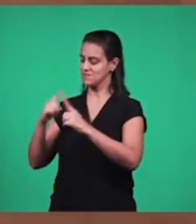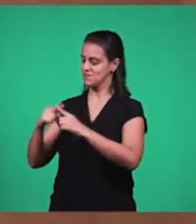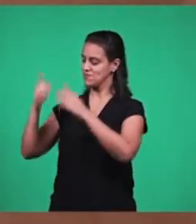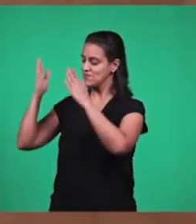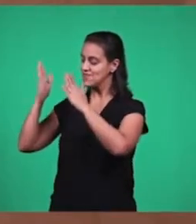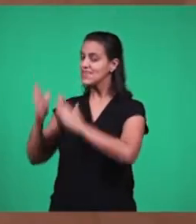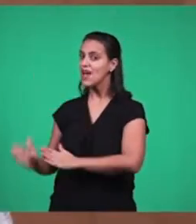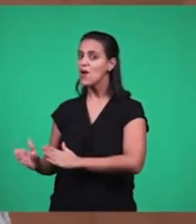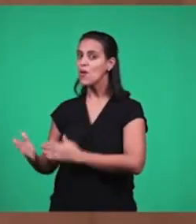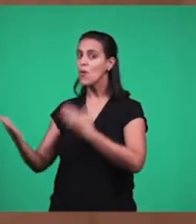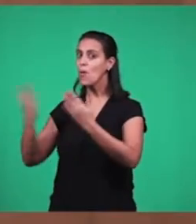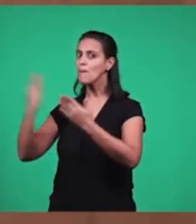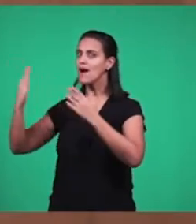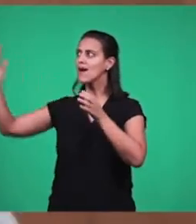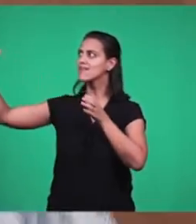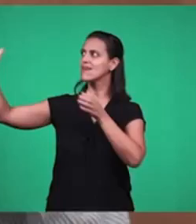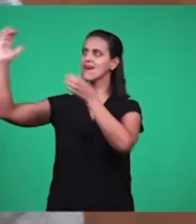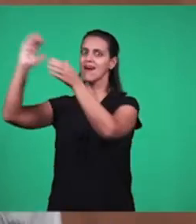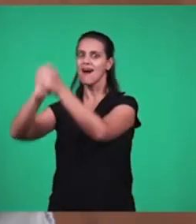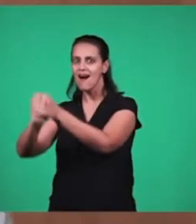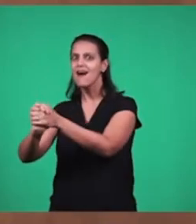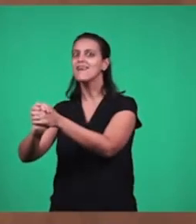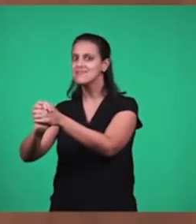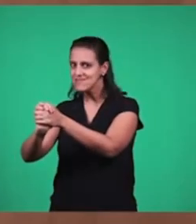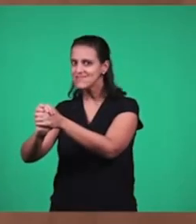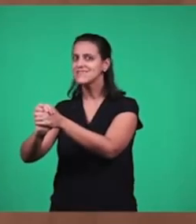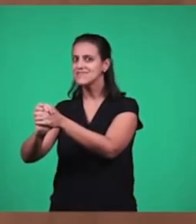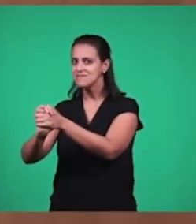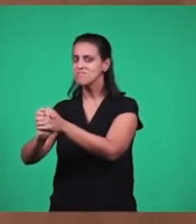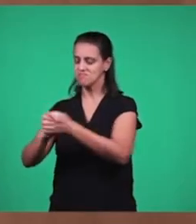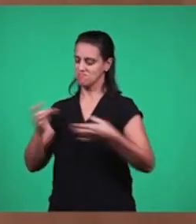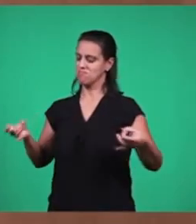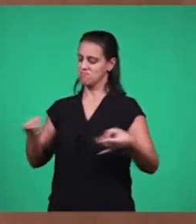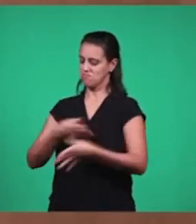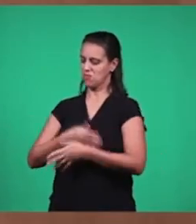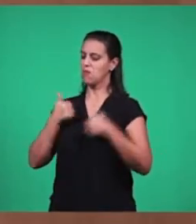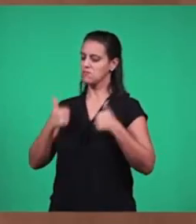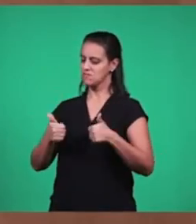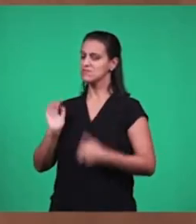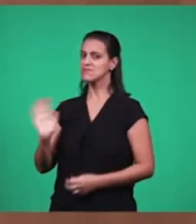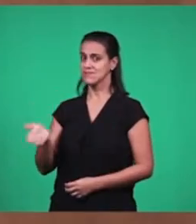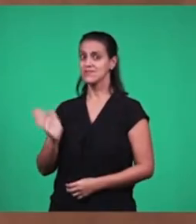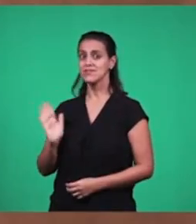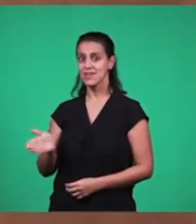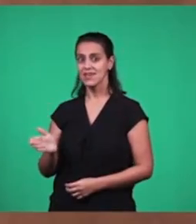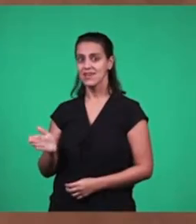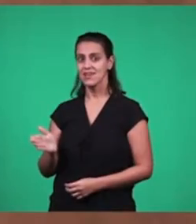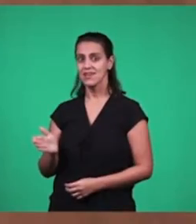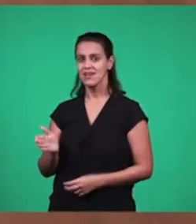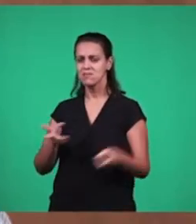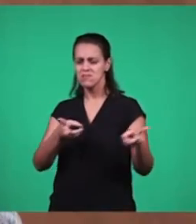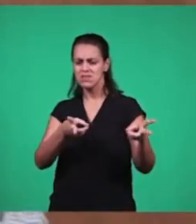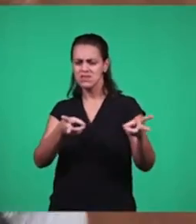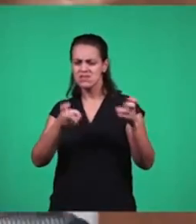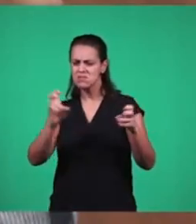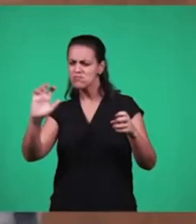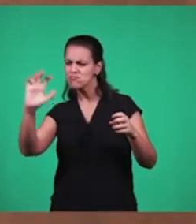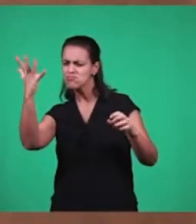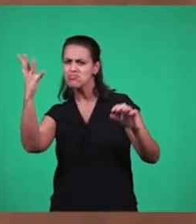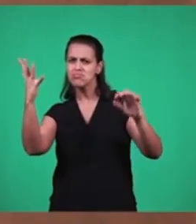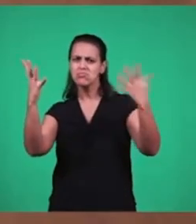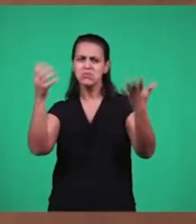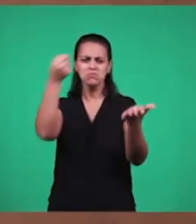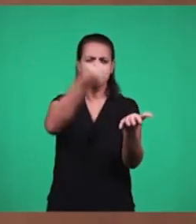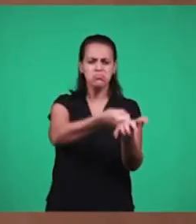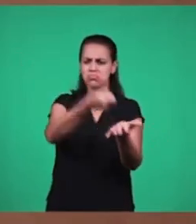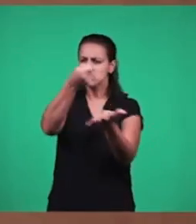fiel, la esposa de Cristo. Nosotros ya estamos listos para el arrebatamiento. Sabemos que las señales de la vuelta de Jesús